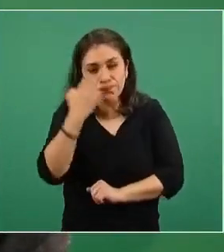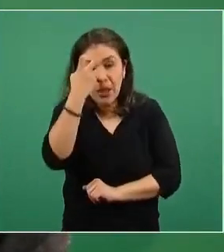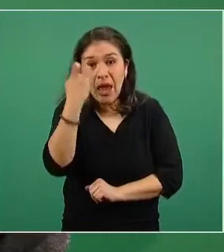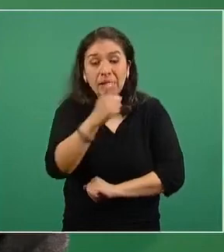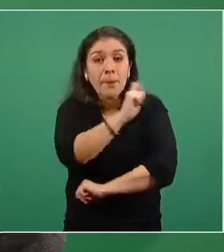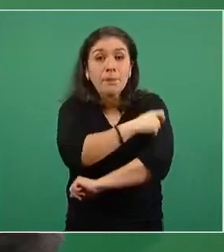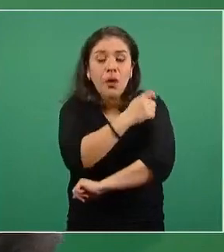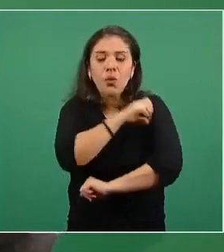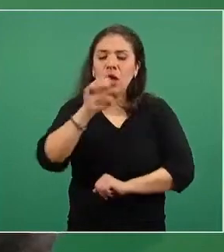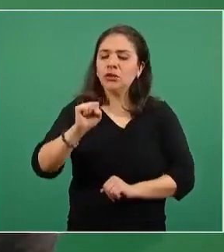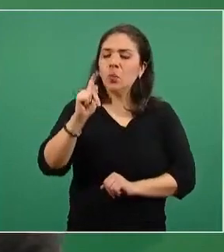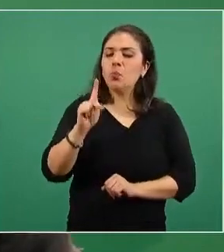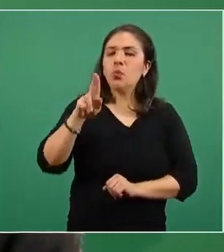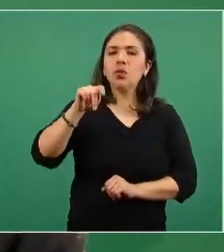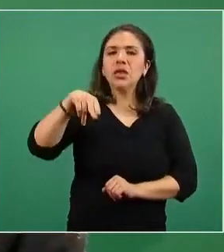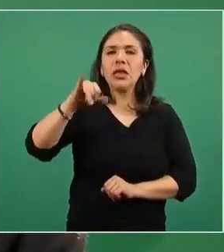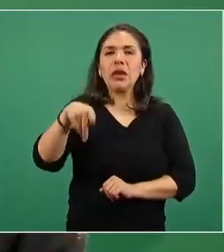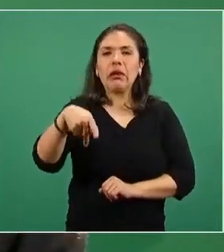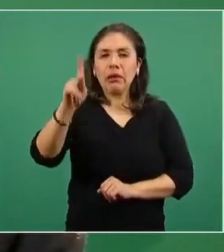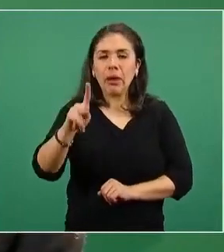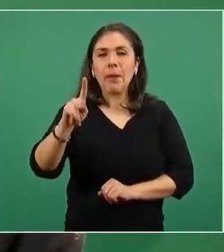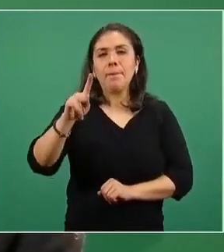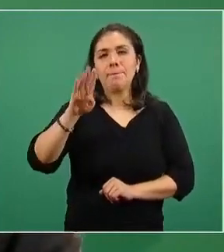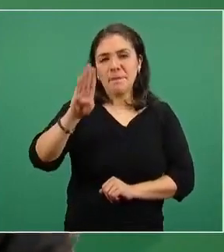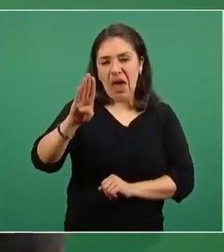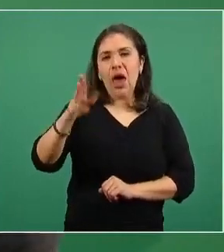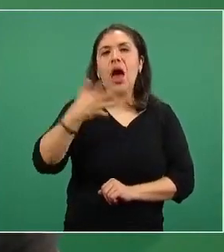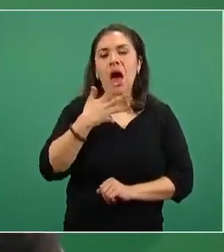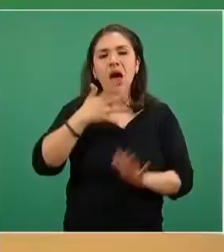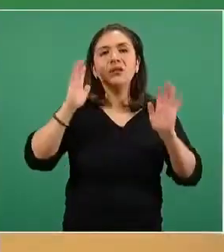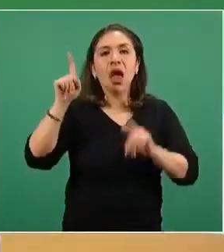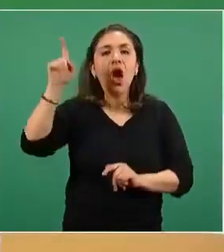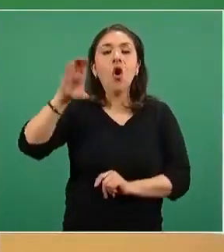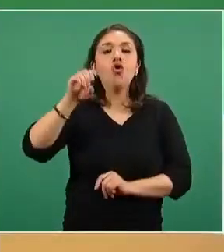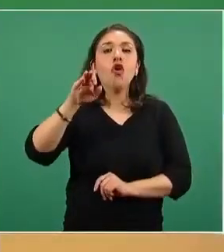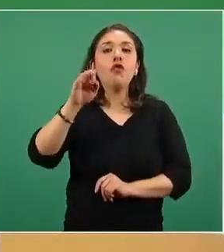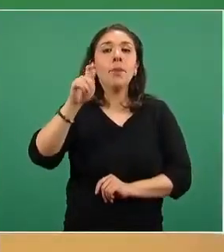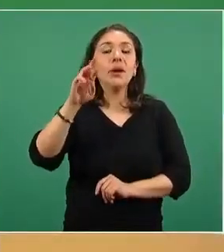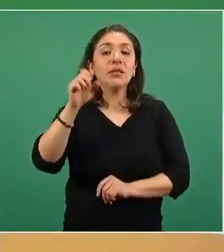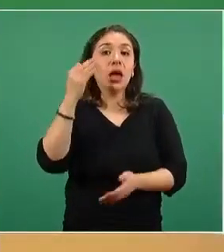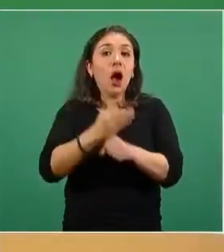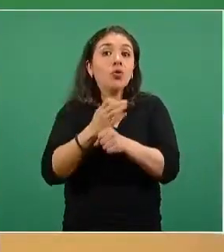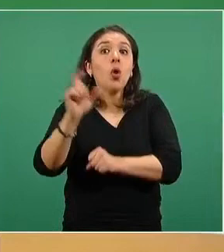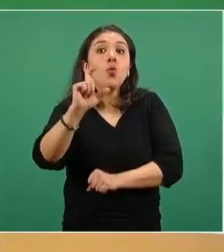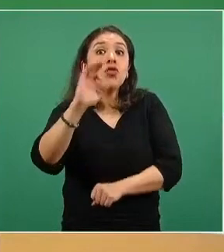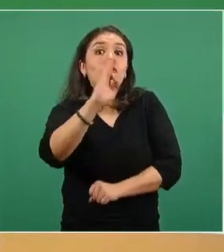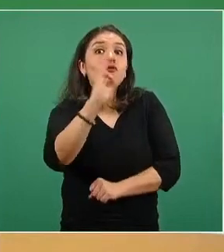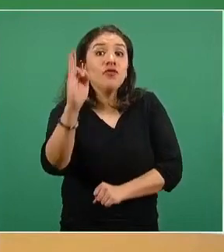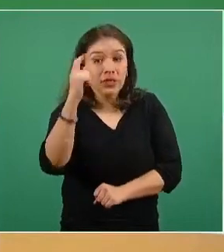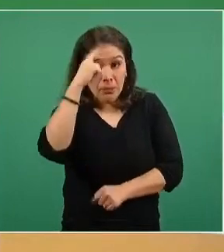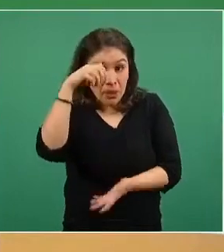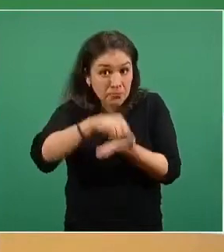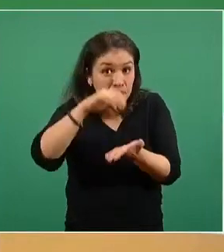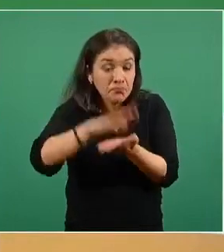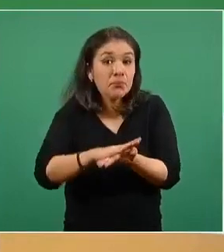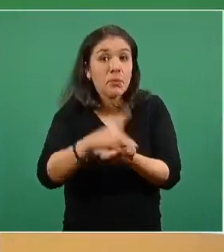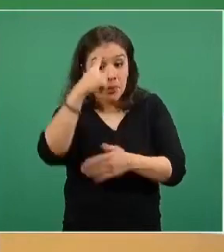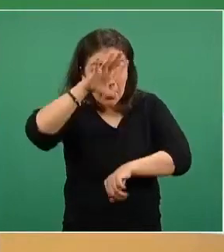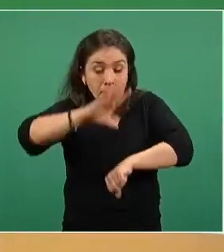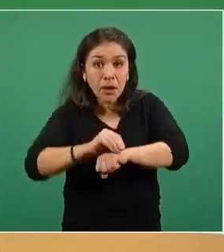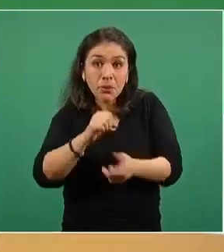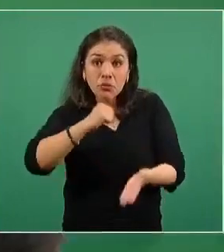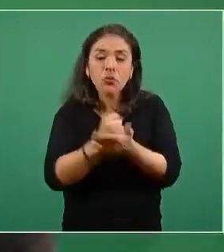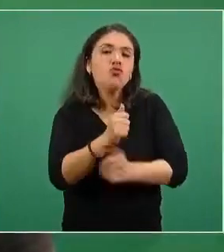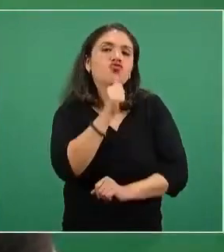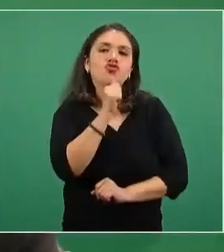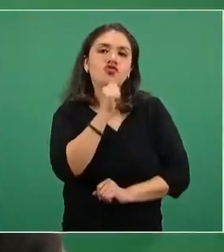Sputnik V está ya en manos de COFEPRIS. Todavía no hay una fecha específica en la que anticipemos que vaya a ser autorizado